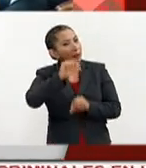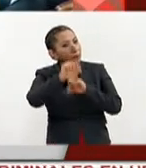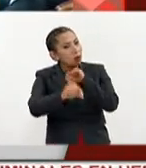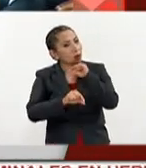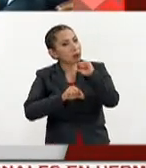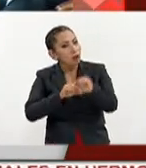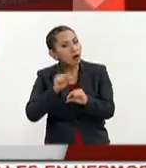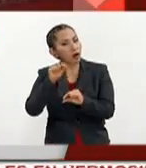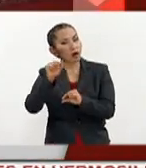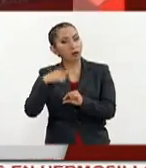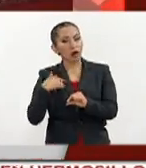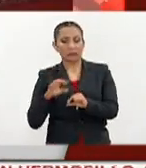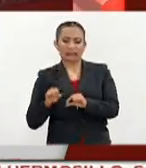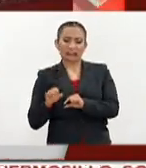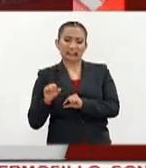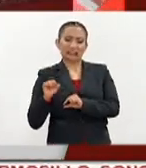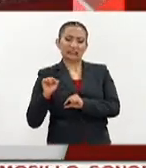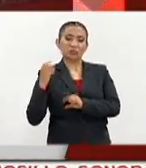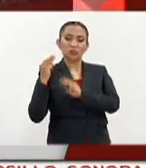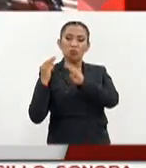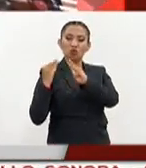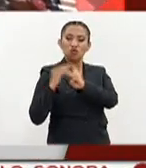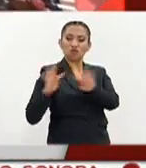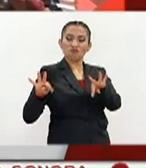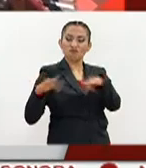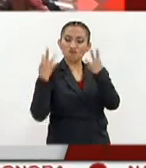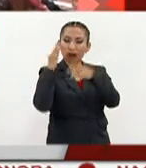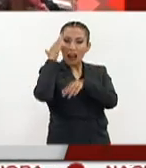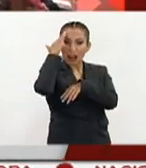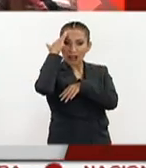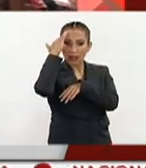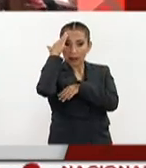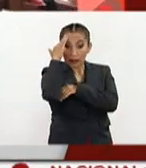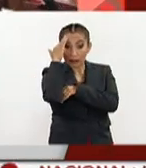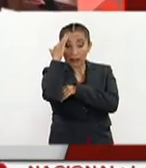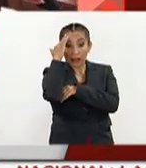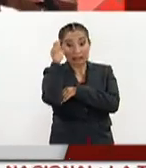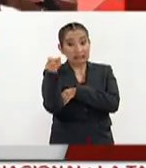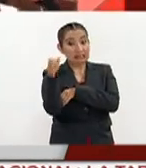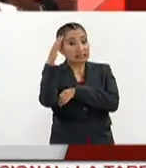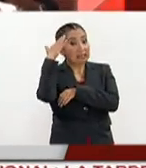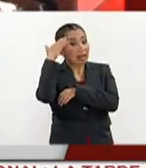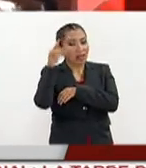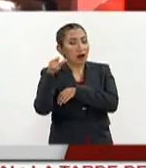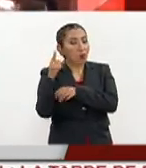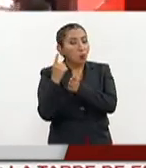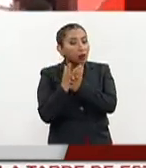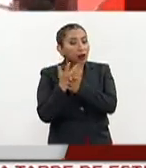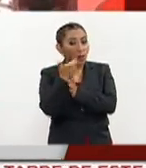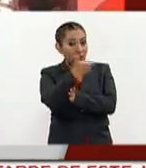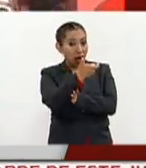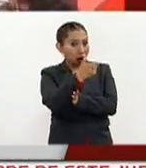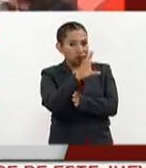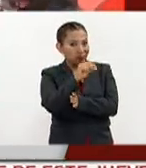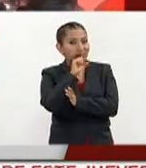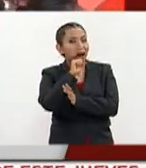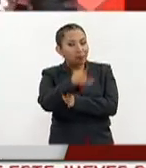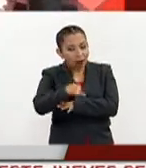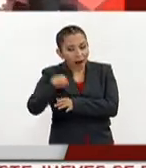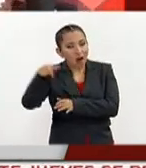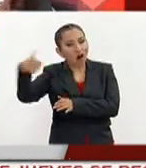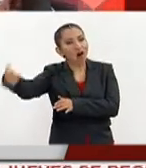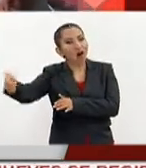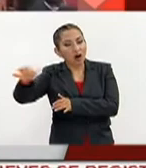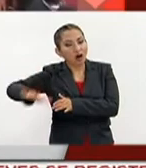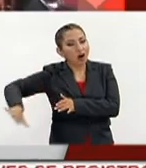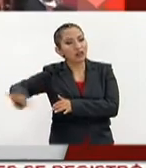de posicionar como una economía líder y ese liderazgo no solo en lo económico, sino también en